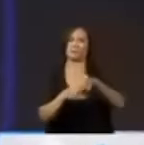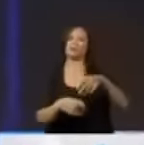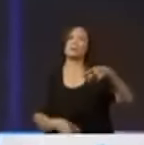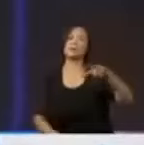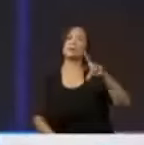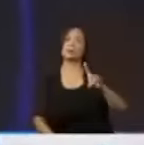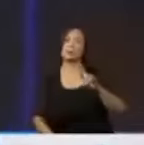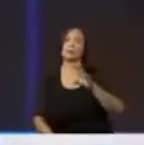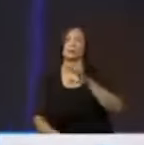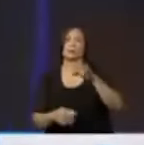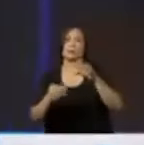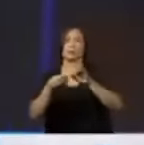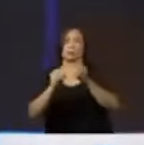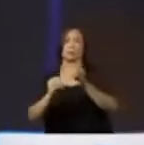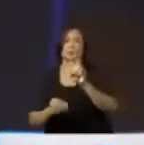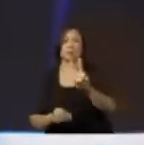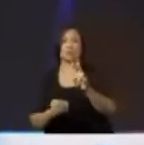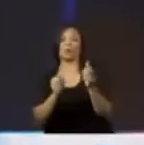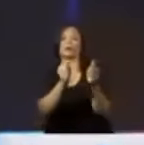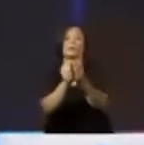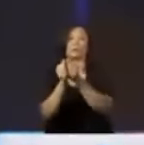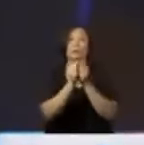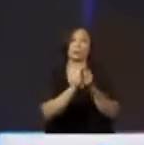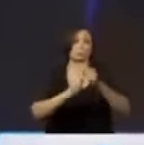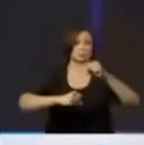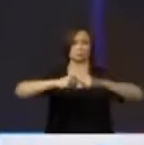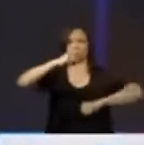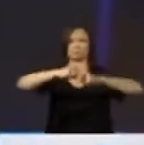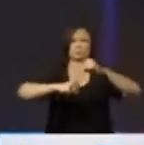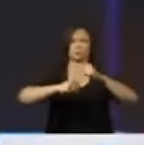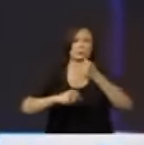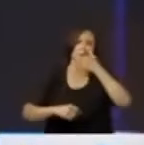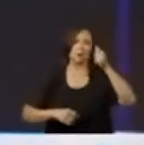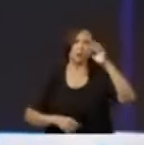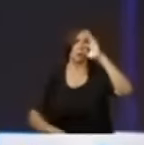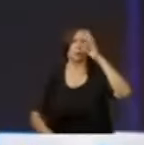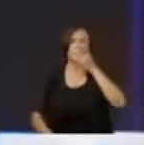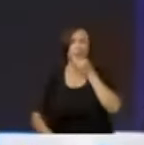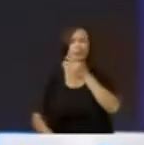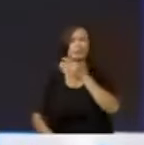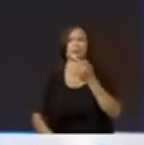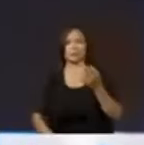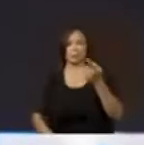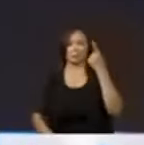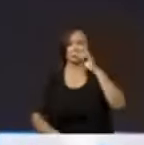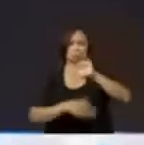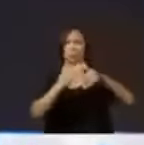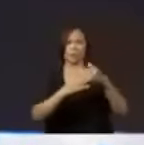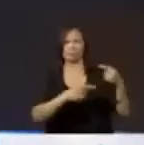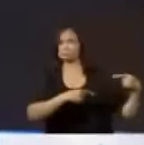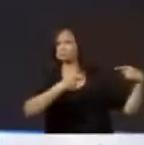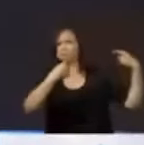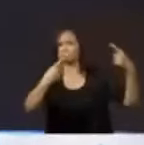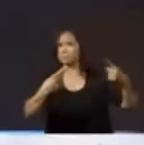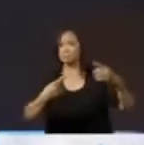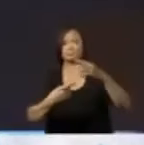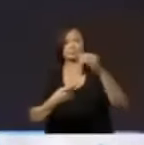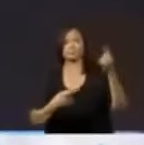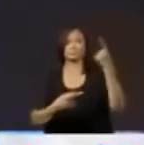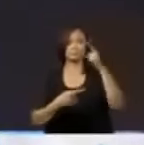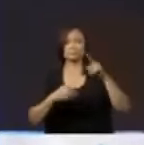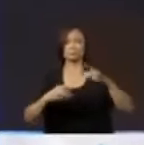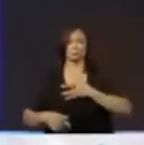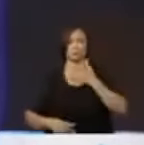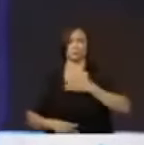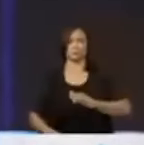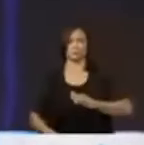morado, que votes en la casilla 2 y juntos construyamos la mejor República Dominicana de toda la historia. Esa que nos